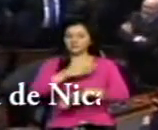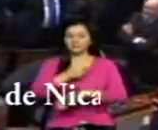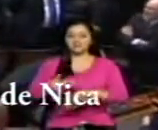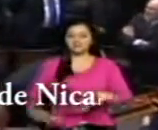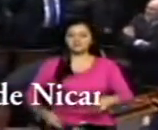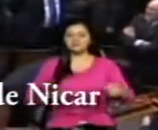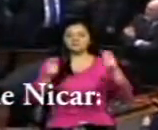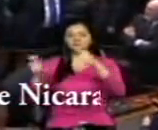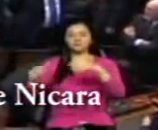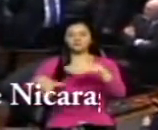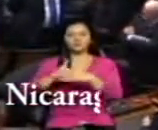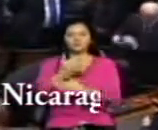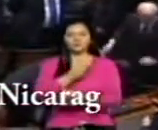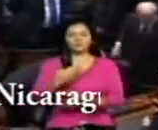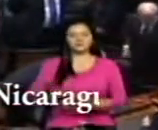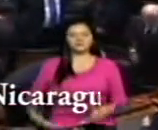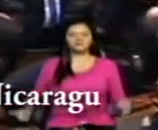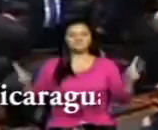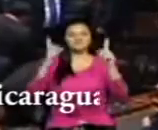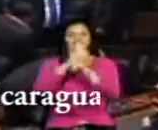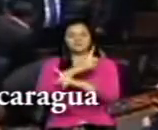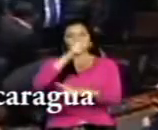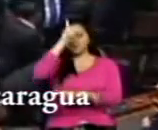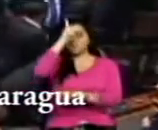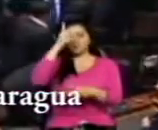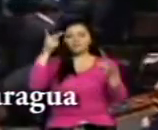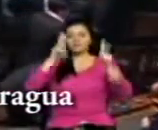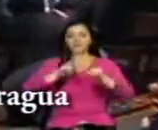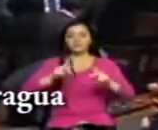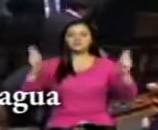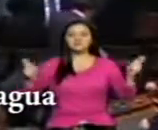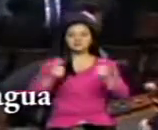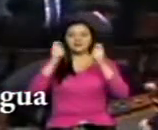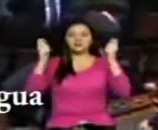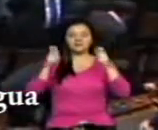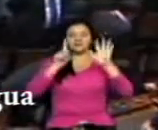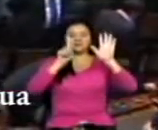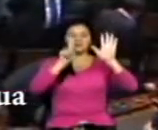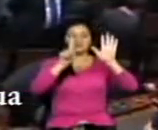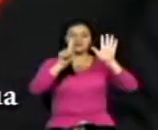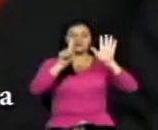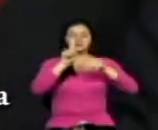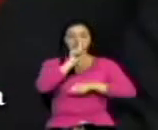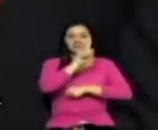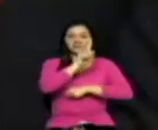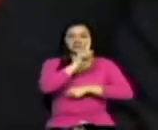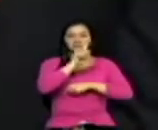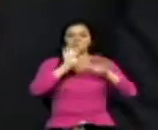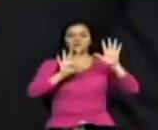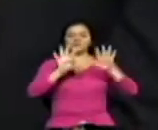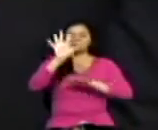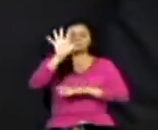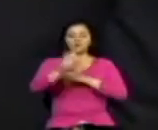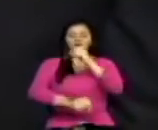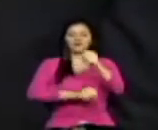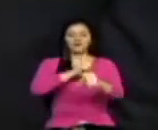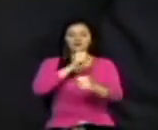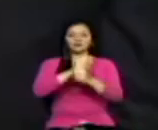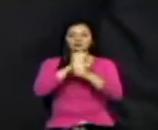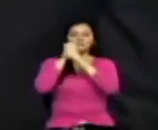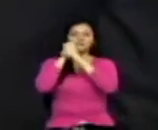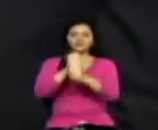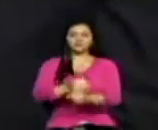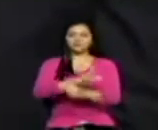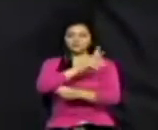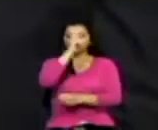contexto, el Perú también conmemora 195 años desde el día que declaró su independencia. Las fiestas patrias